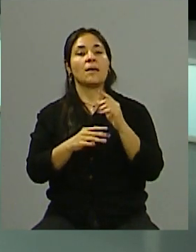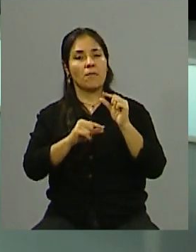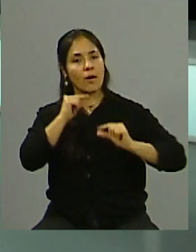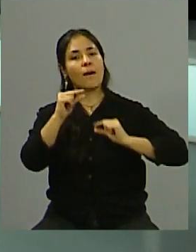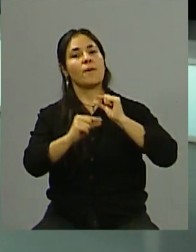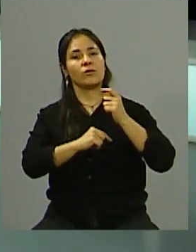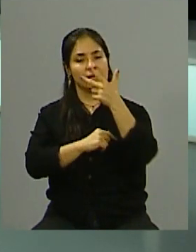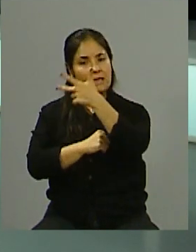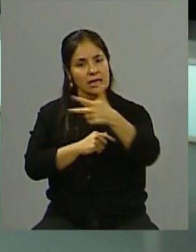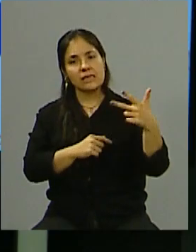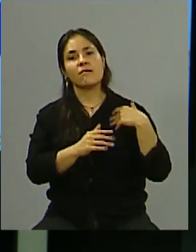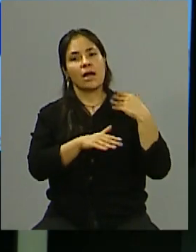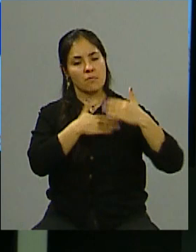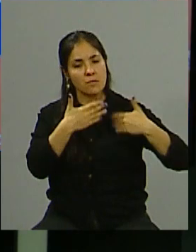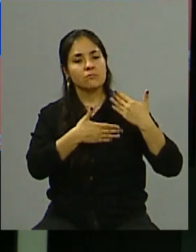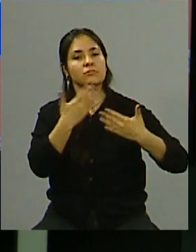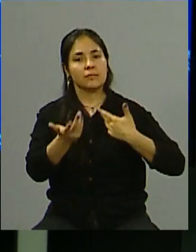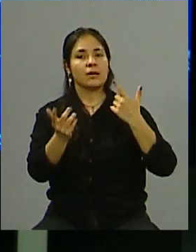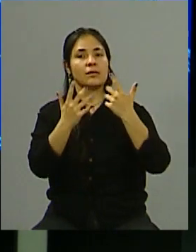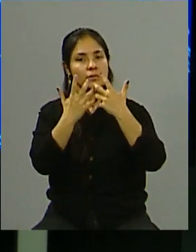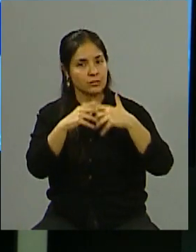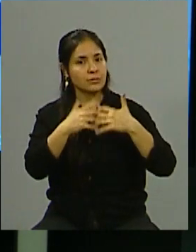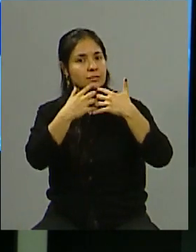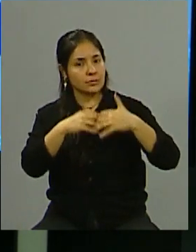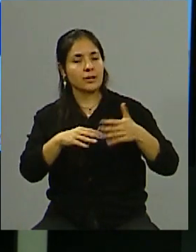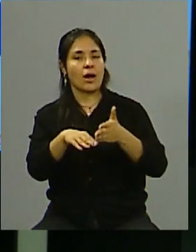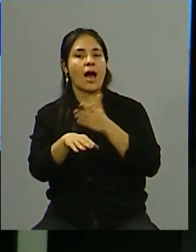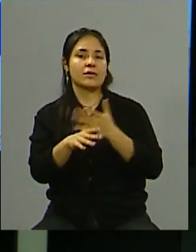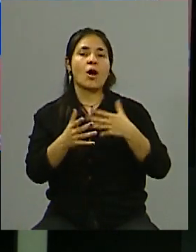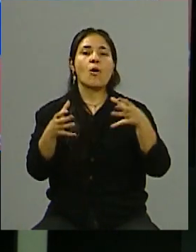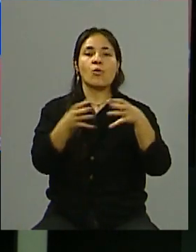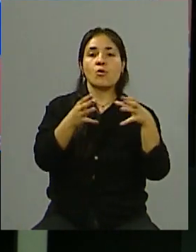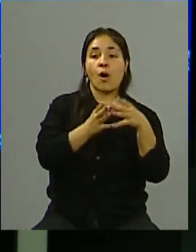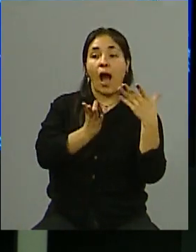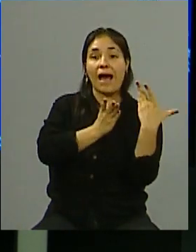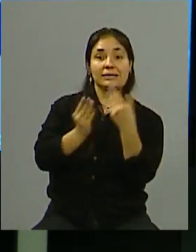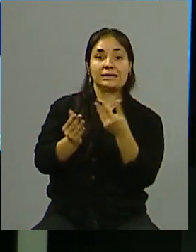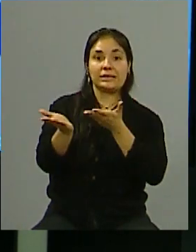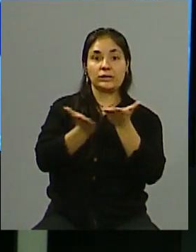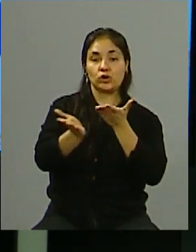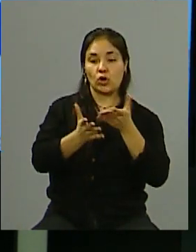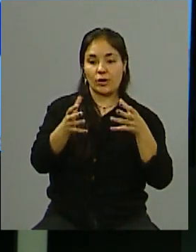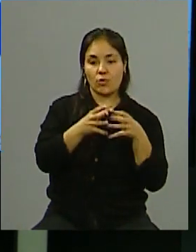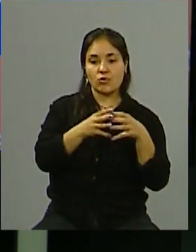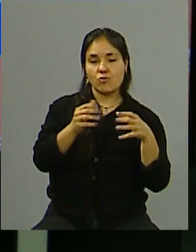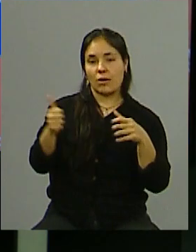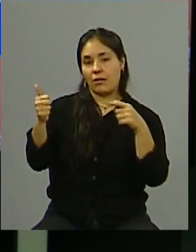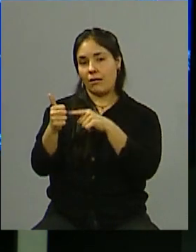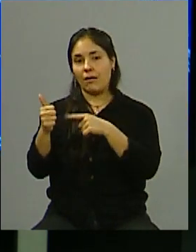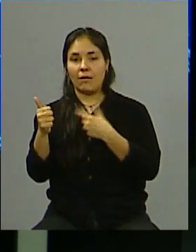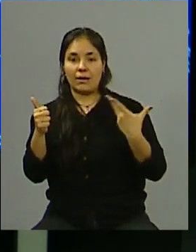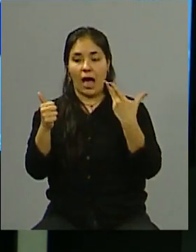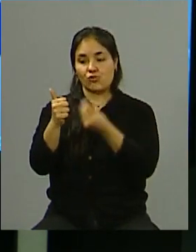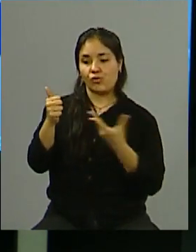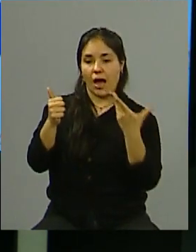de 3 semanas que inteligentemente todos los equipos asesores y de prensa y de comunicación pueden llevar adelante a